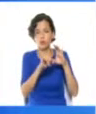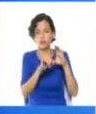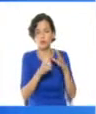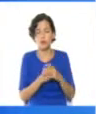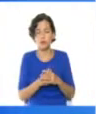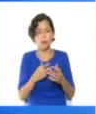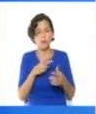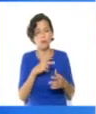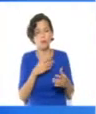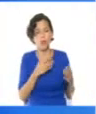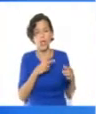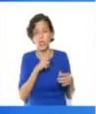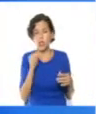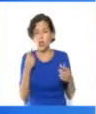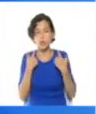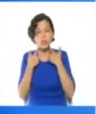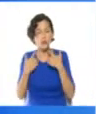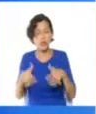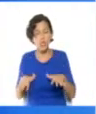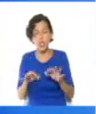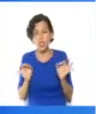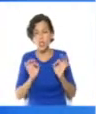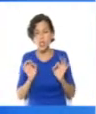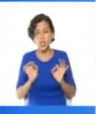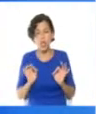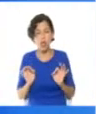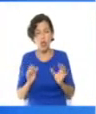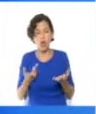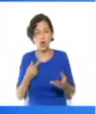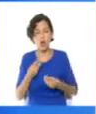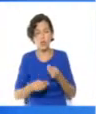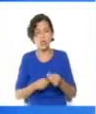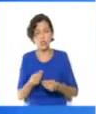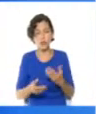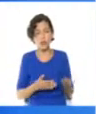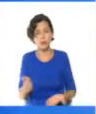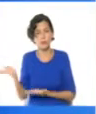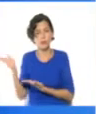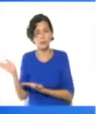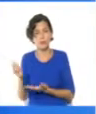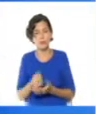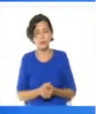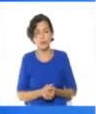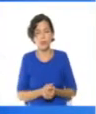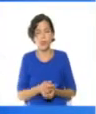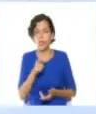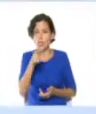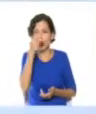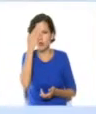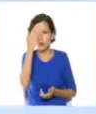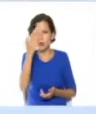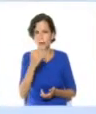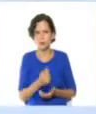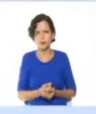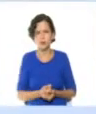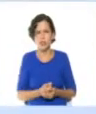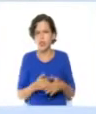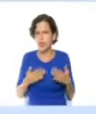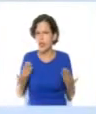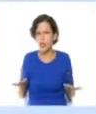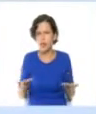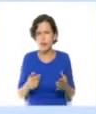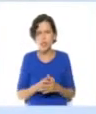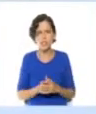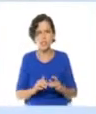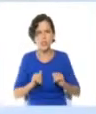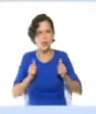que no se pierdan ninguna de nuestras programaciones, Cada Familia Una Escuela Oficial. Así que ya lo saben. ¿Y qué les parece